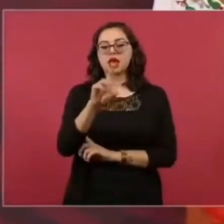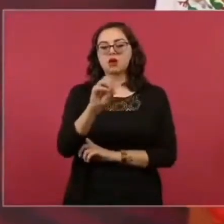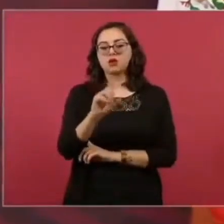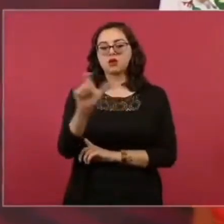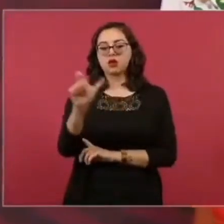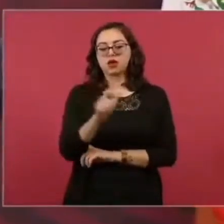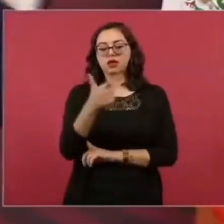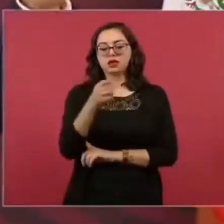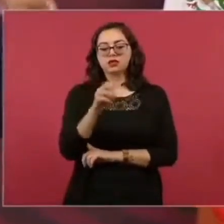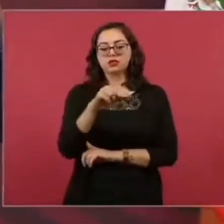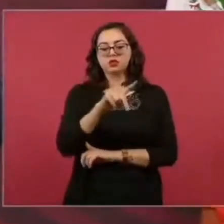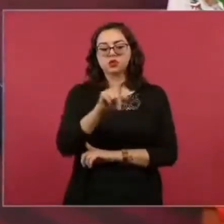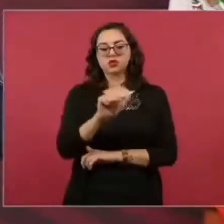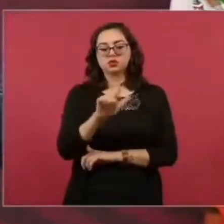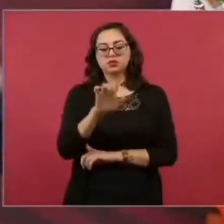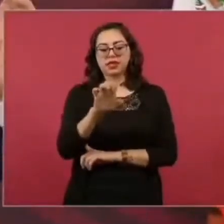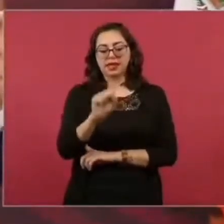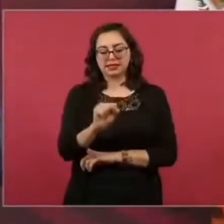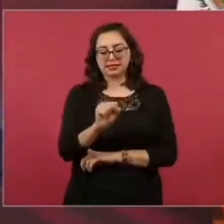tuvo